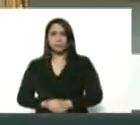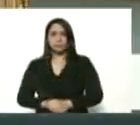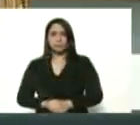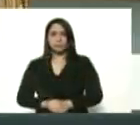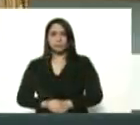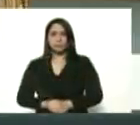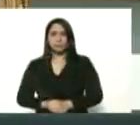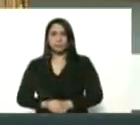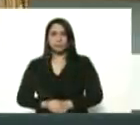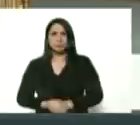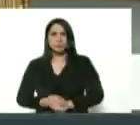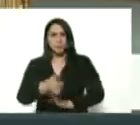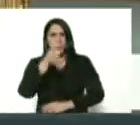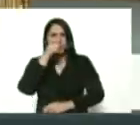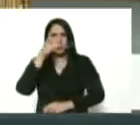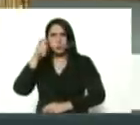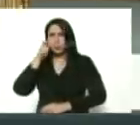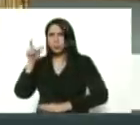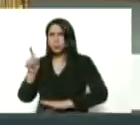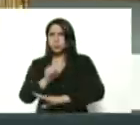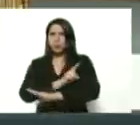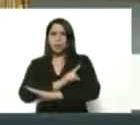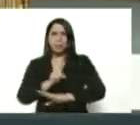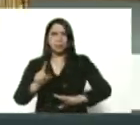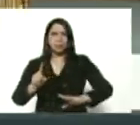Las patrulleras rápidas,